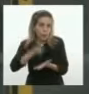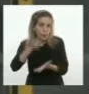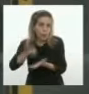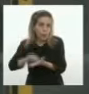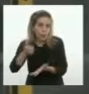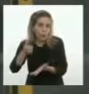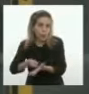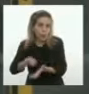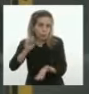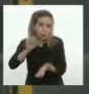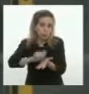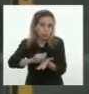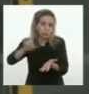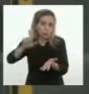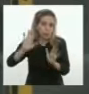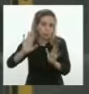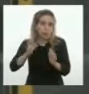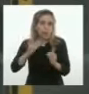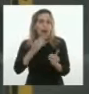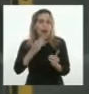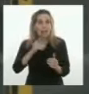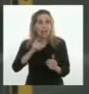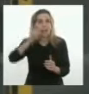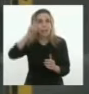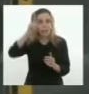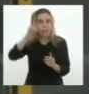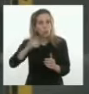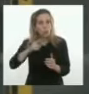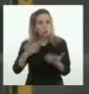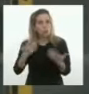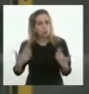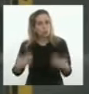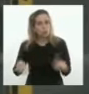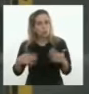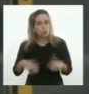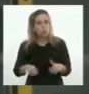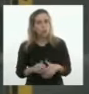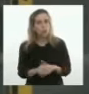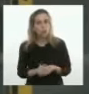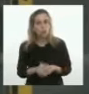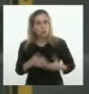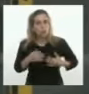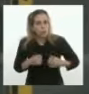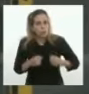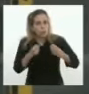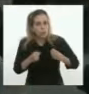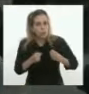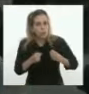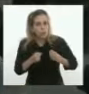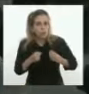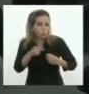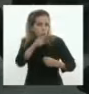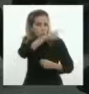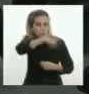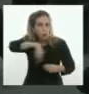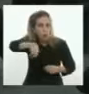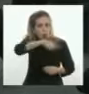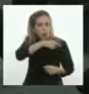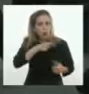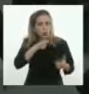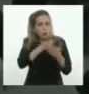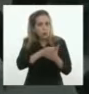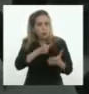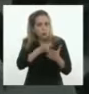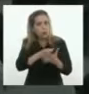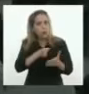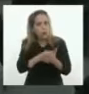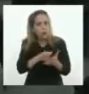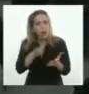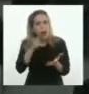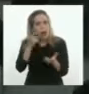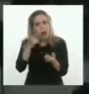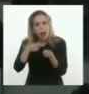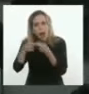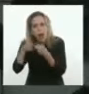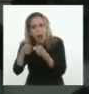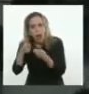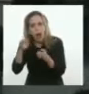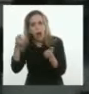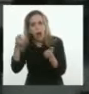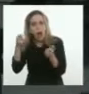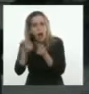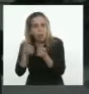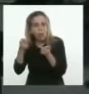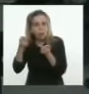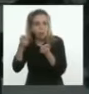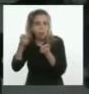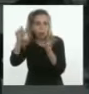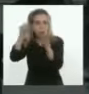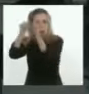pero gracias a ese dios con el esfuerzo de de todos hemos logrado un acuerdo con los